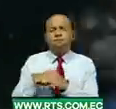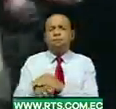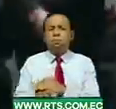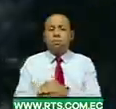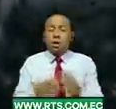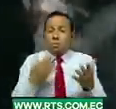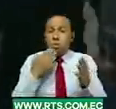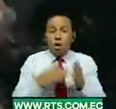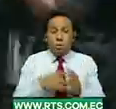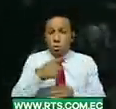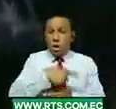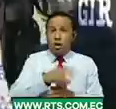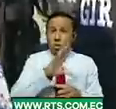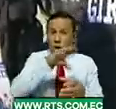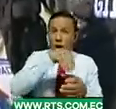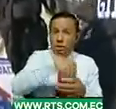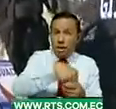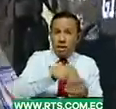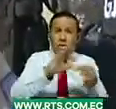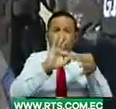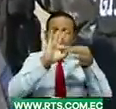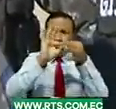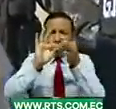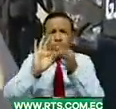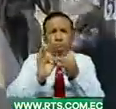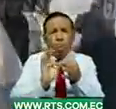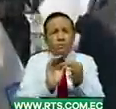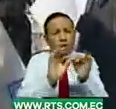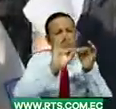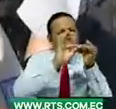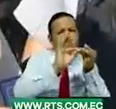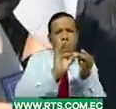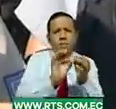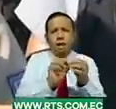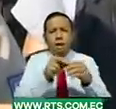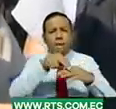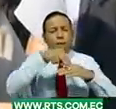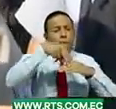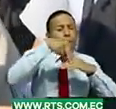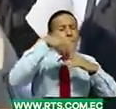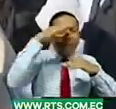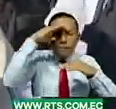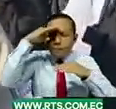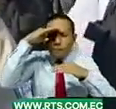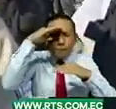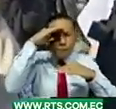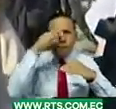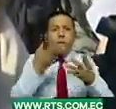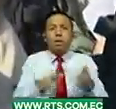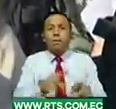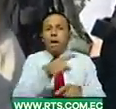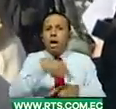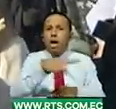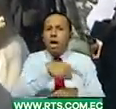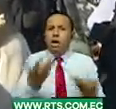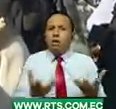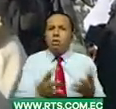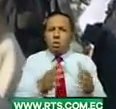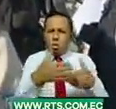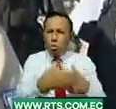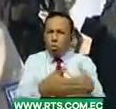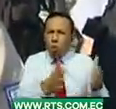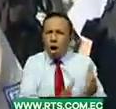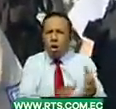las garitas que tienen, han hecho nuevamente garitas. Estamos cerrando todos los orificios y los orámenes